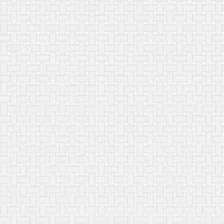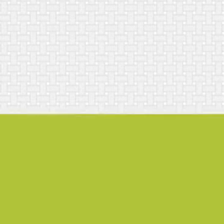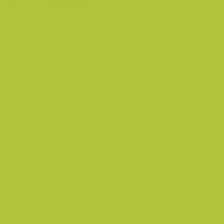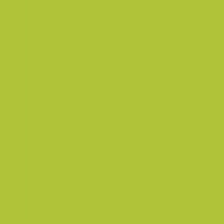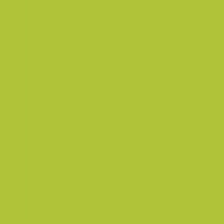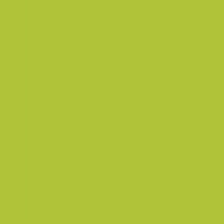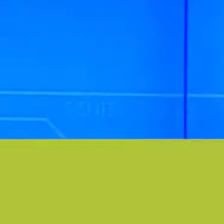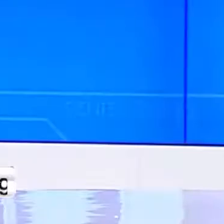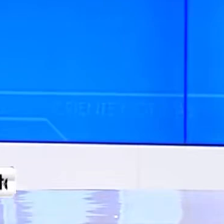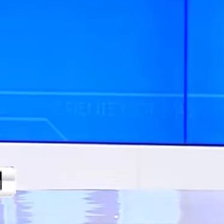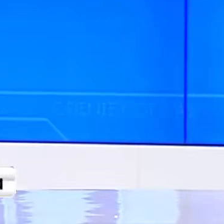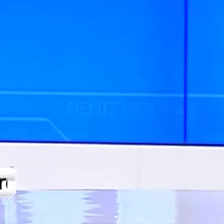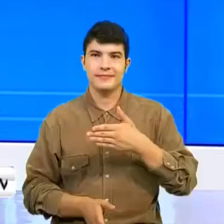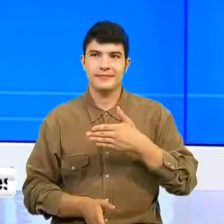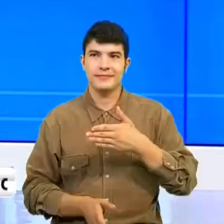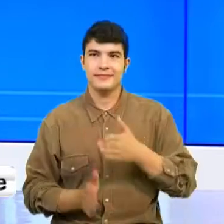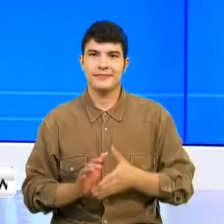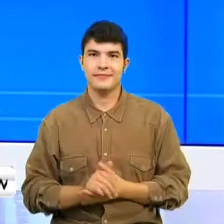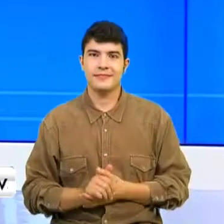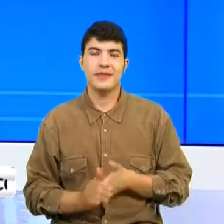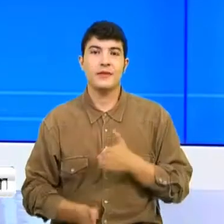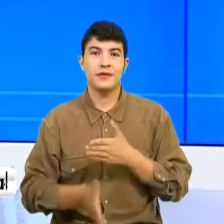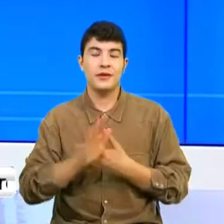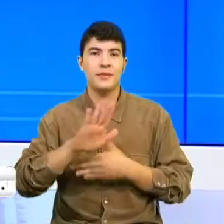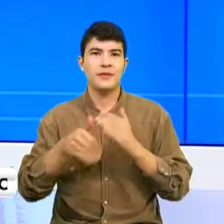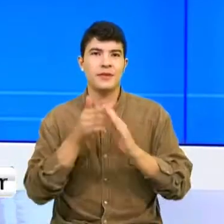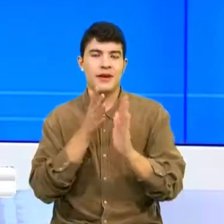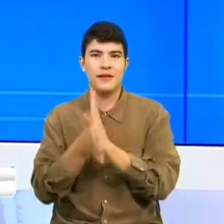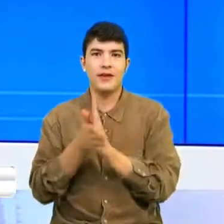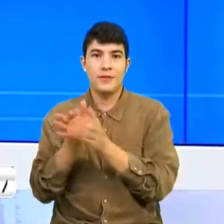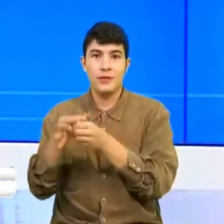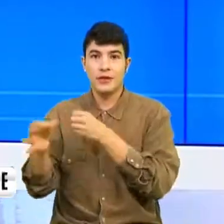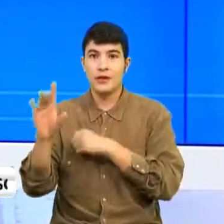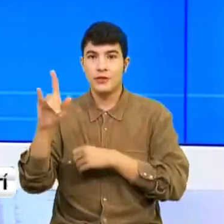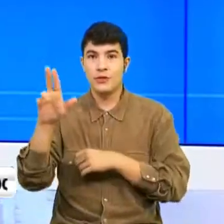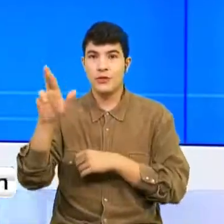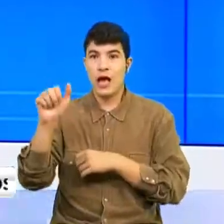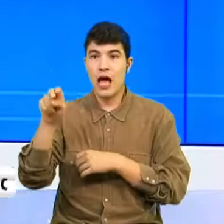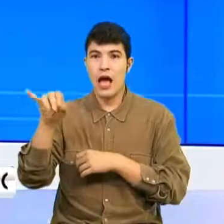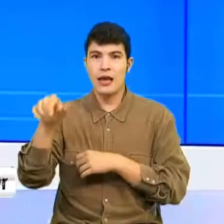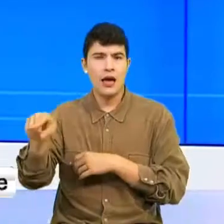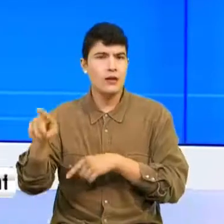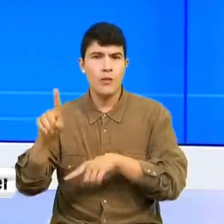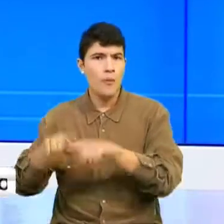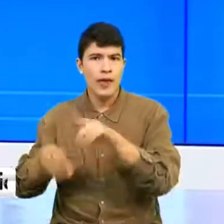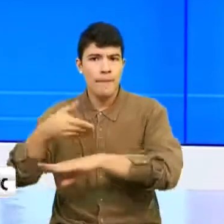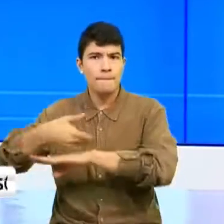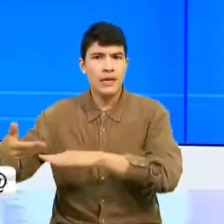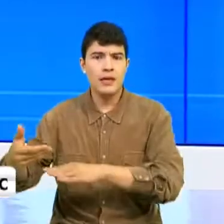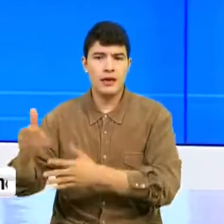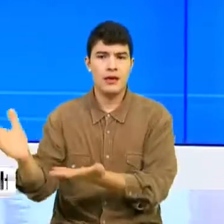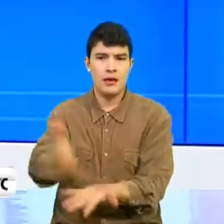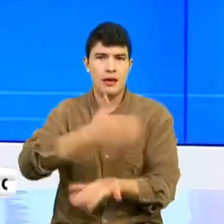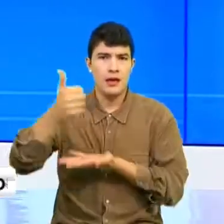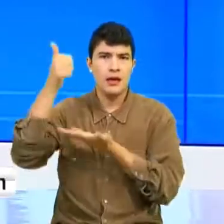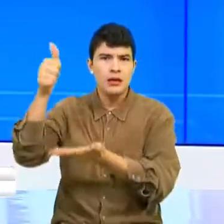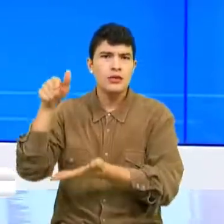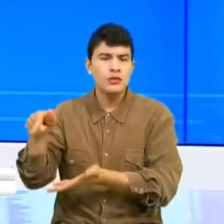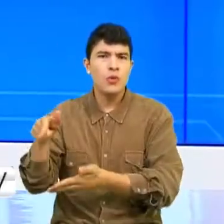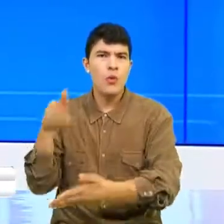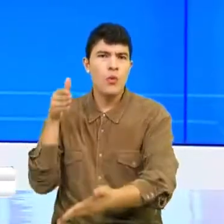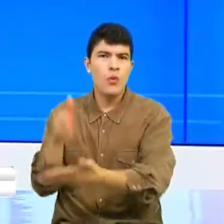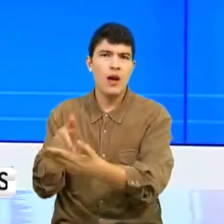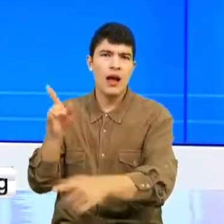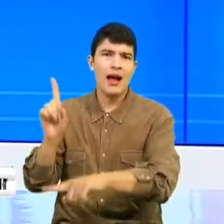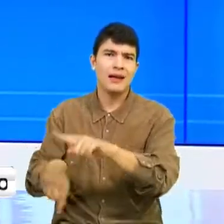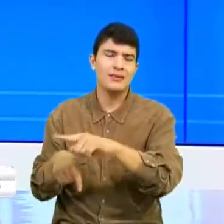canaltro.com. Es en el municipio de Durán y en norte de Santander, porque se quedó sin poder reclamar los recursos de regalías por una sanción que le